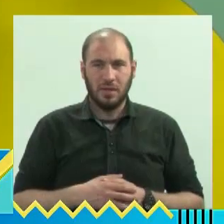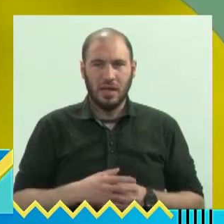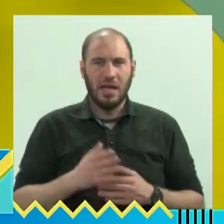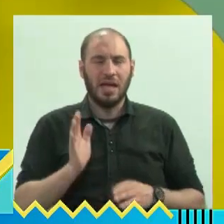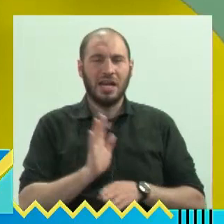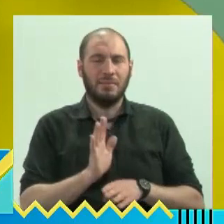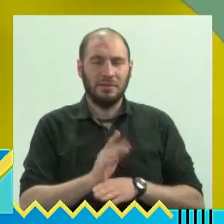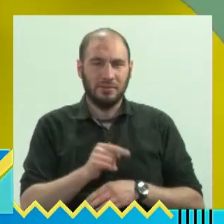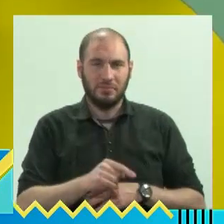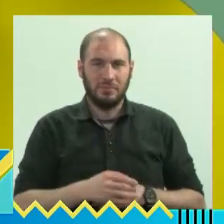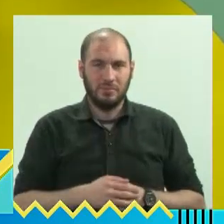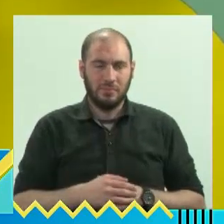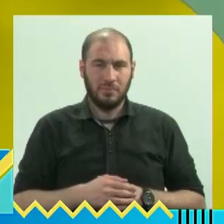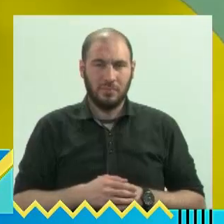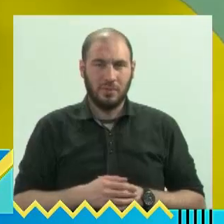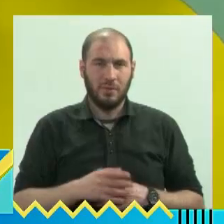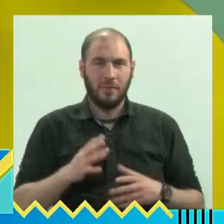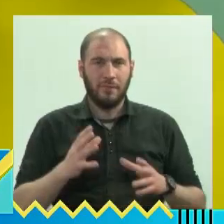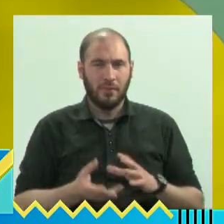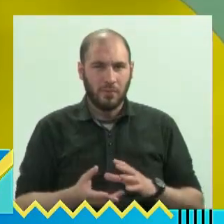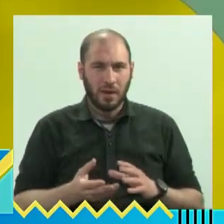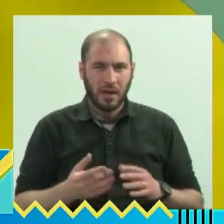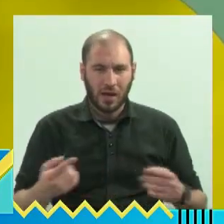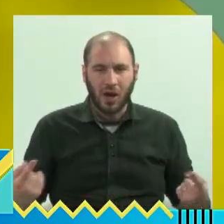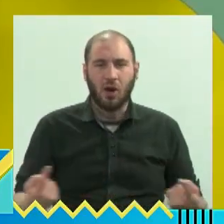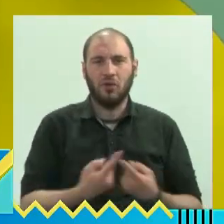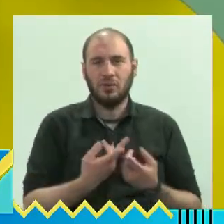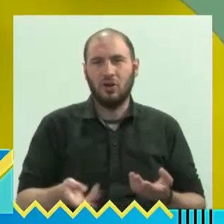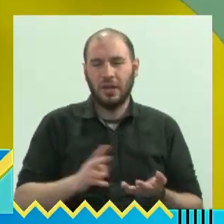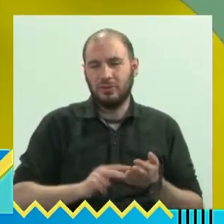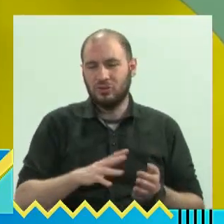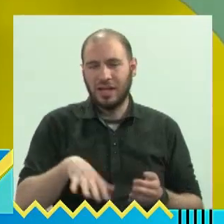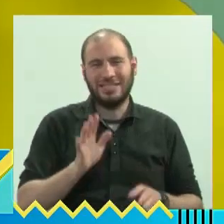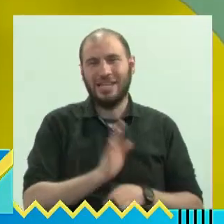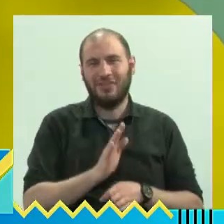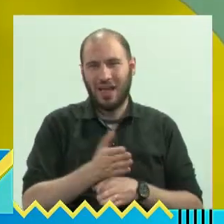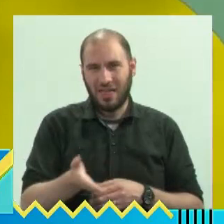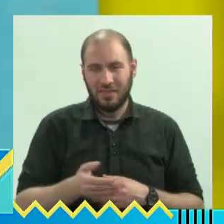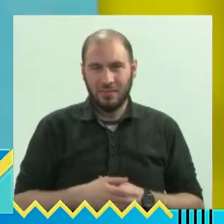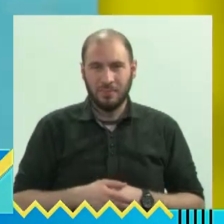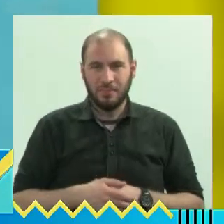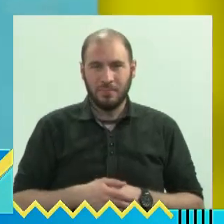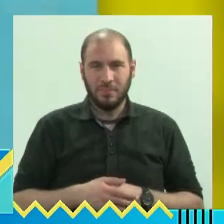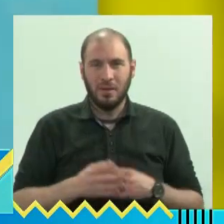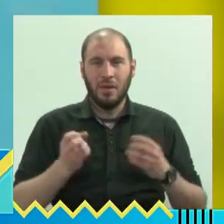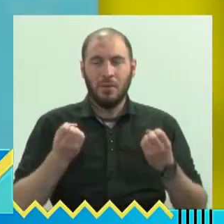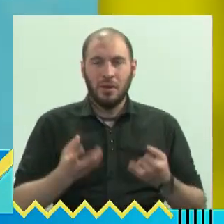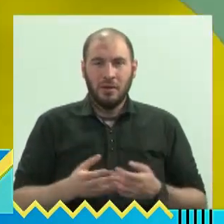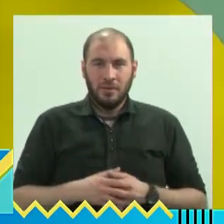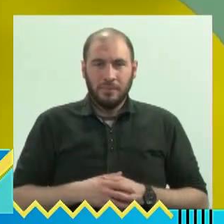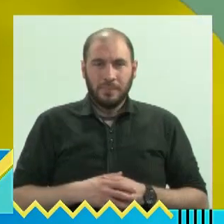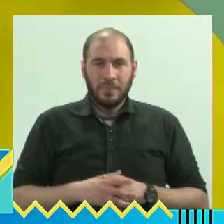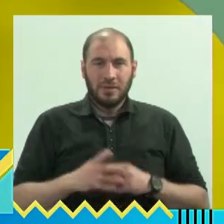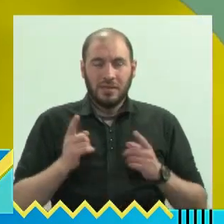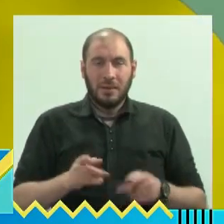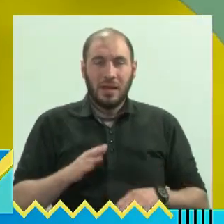representar esa especie de revancha, si se quiere, social, que es simbólica, por otra parte, ¿no? Porque también